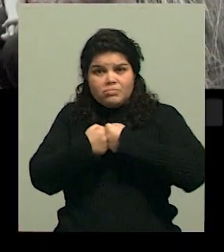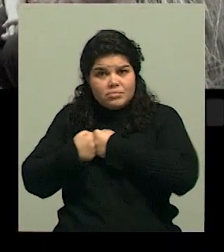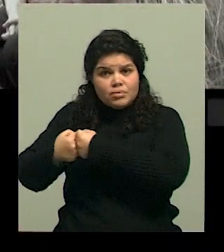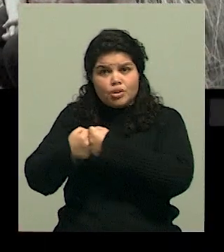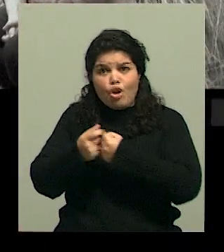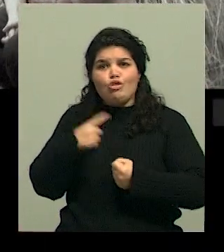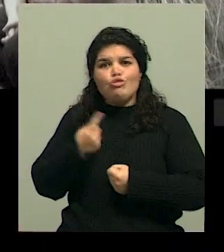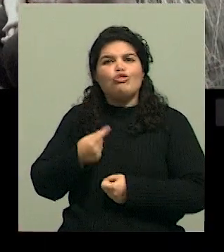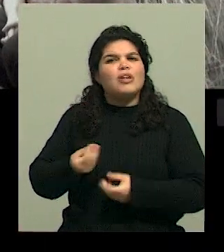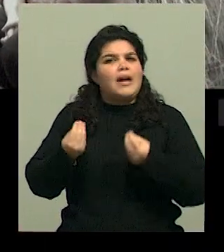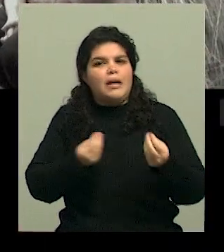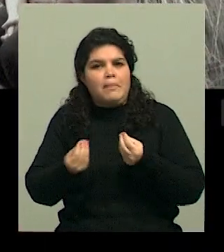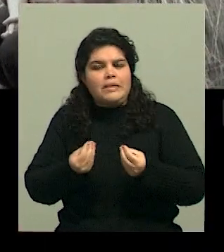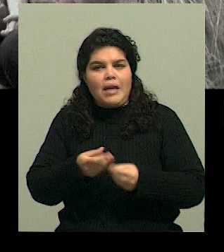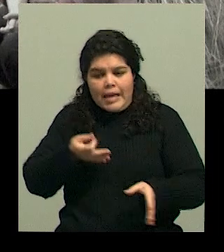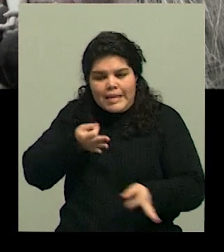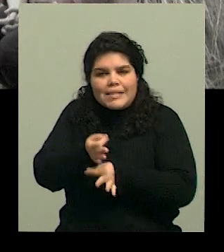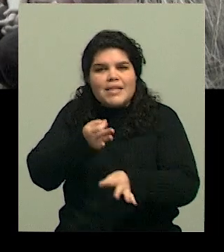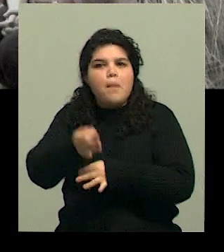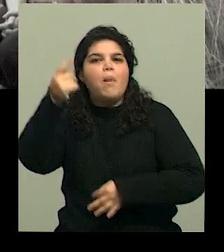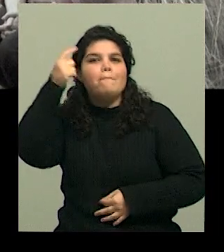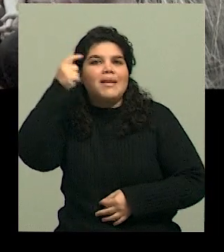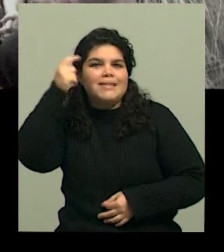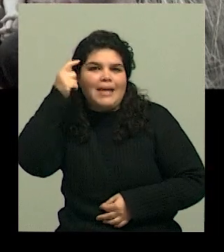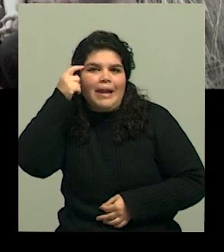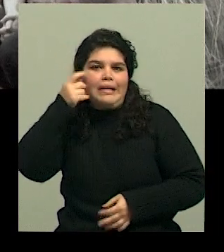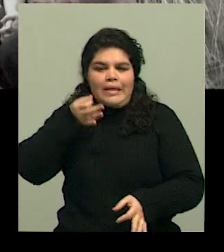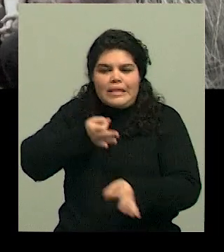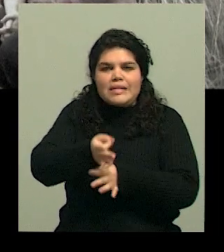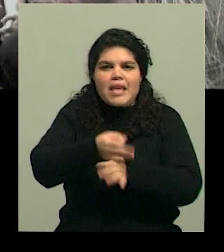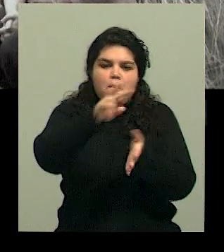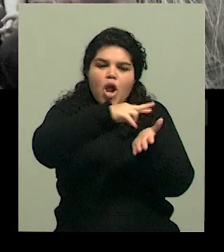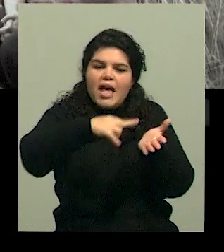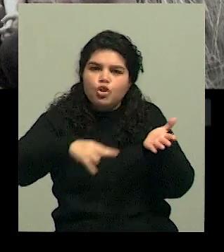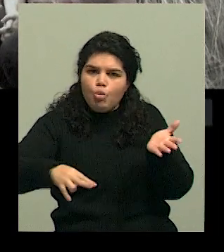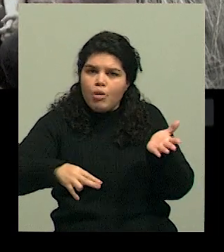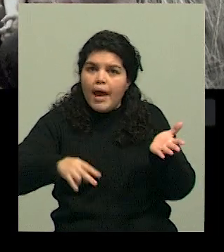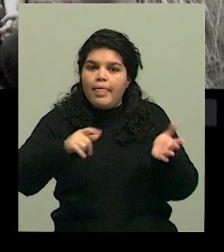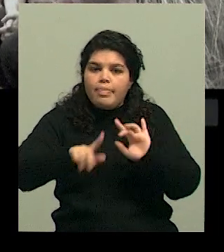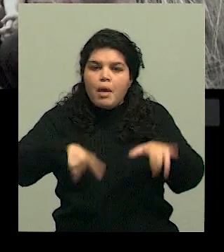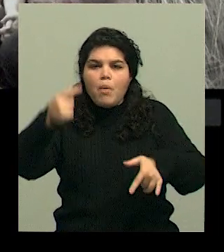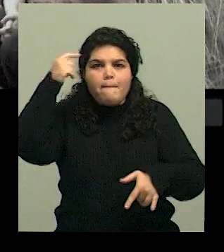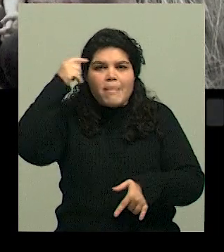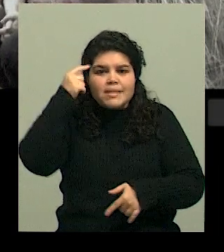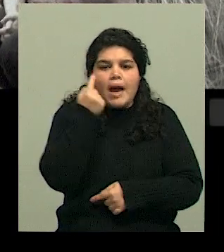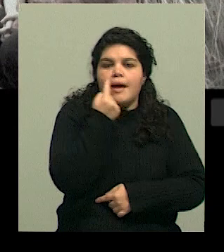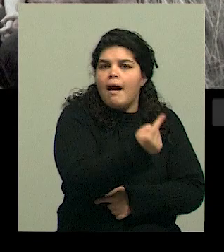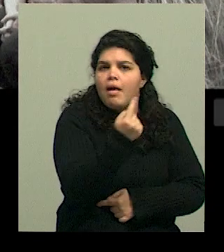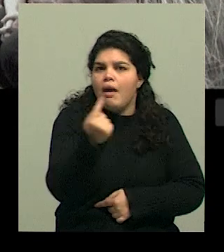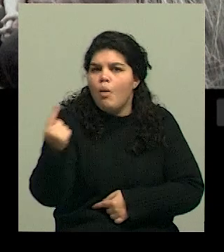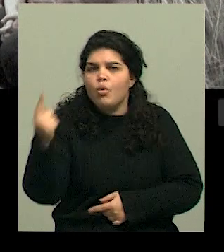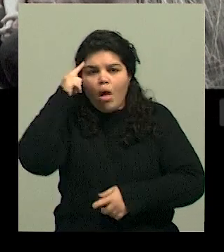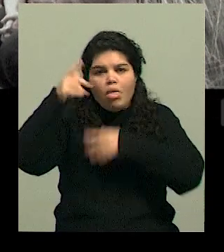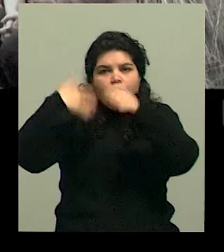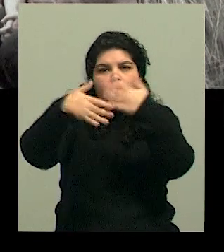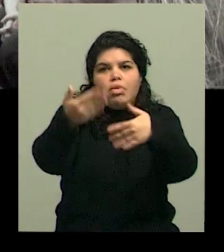enseñamos a pensar a través de la lectura, a través de las clases, y el profesor sabe un poco más, seguro, sabemos un poco más, pero eso no